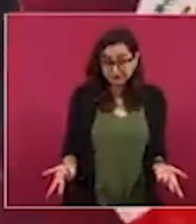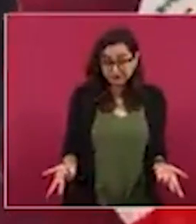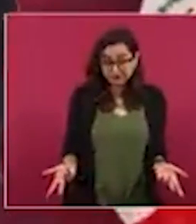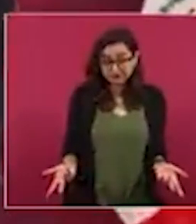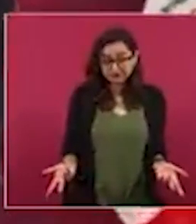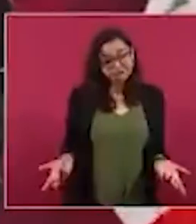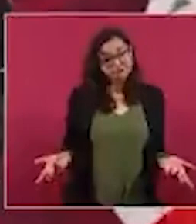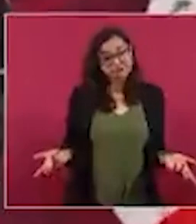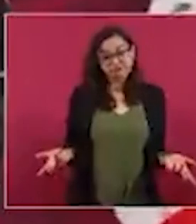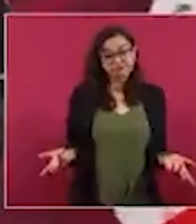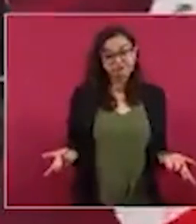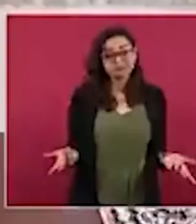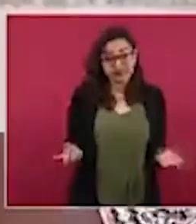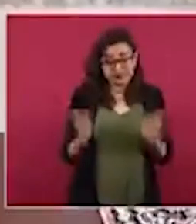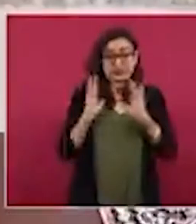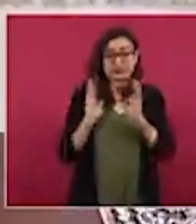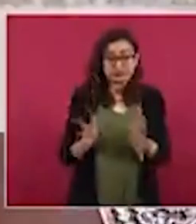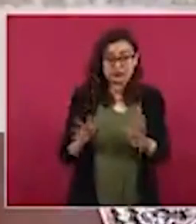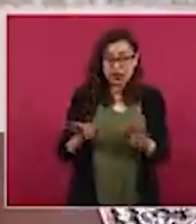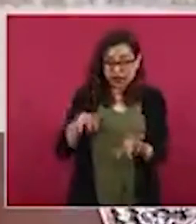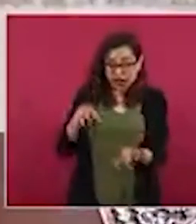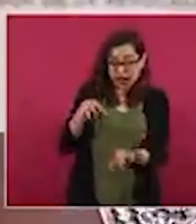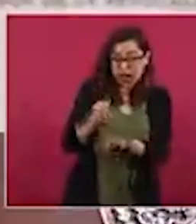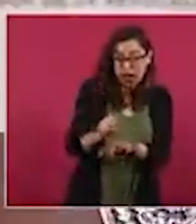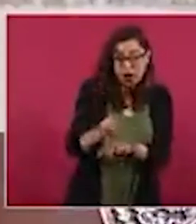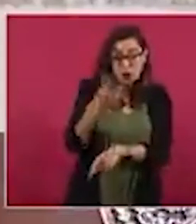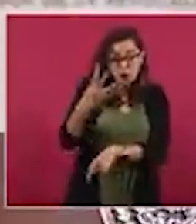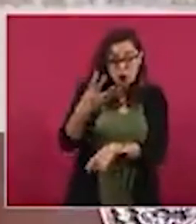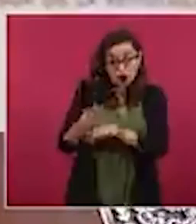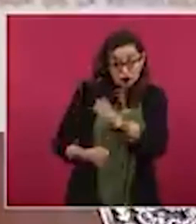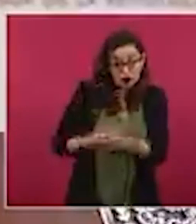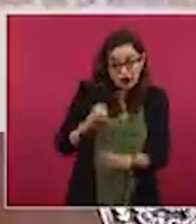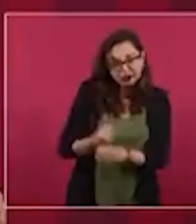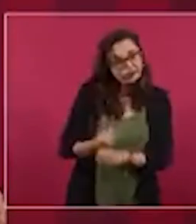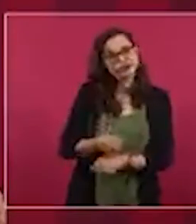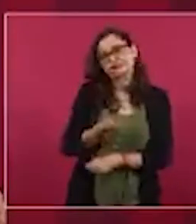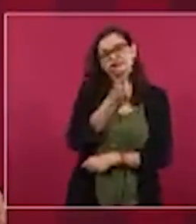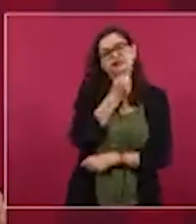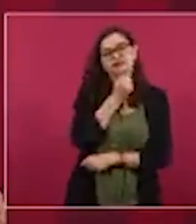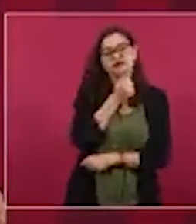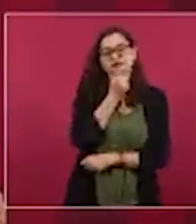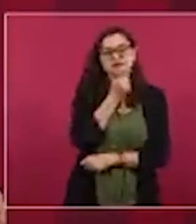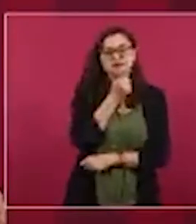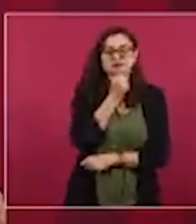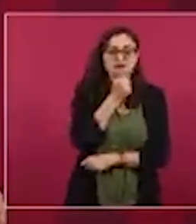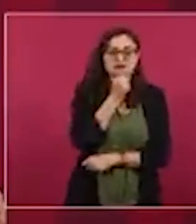O sea, no es que cumpla yo 4 años.